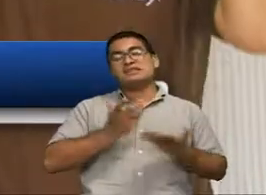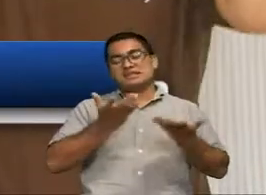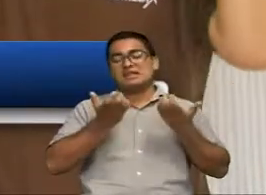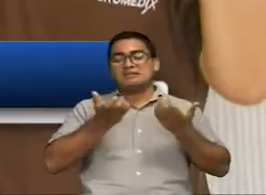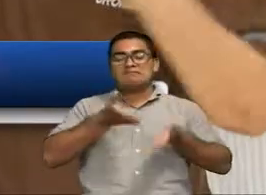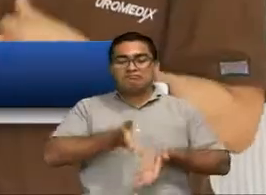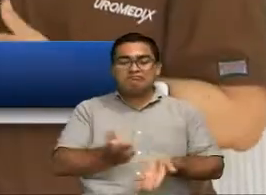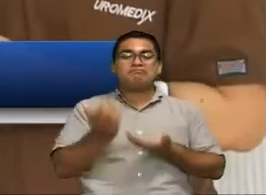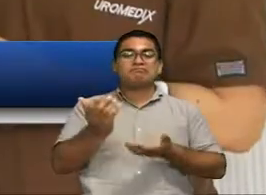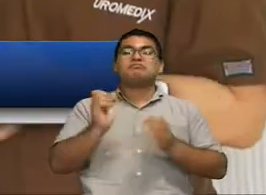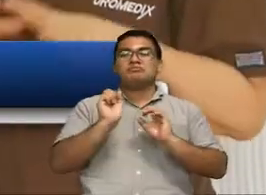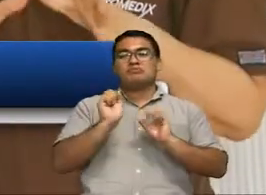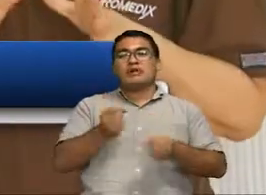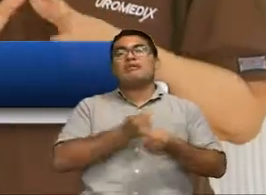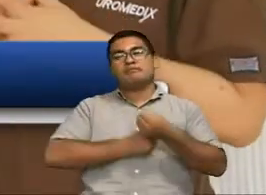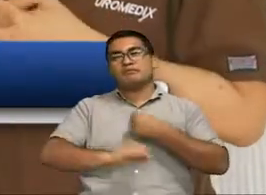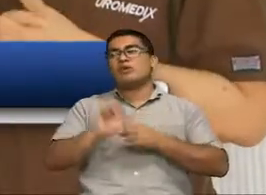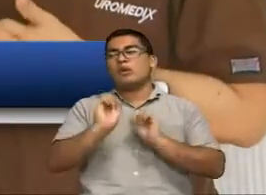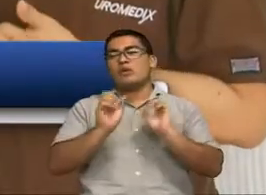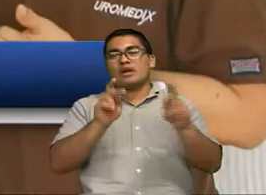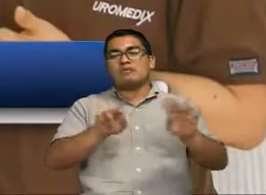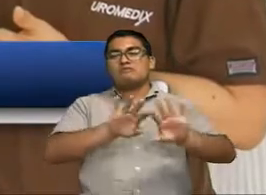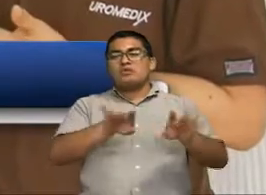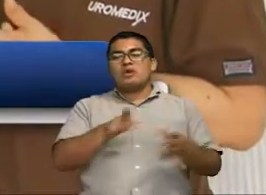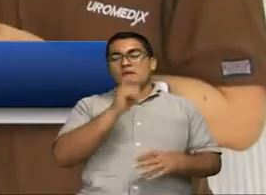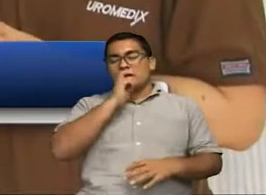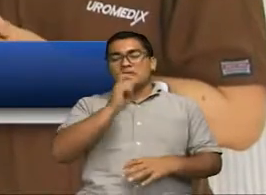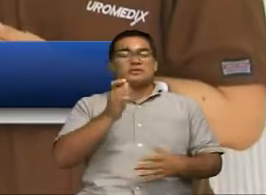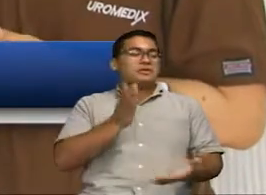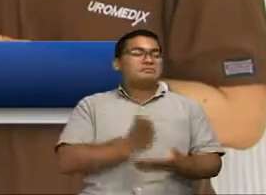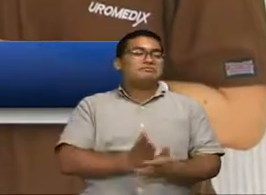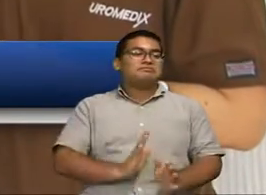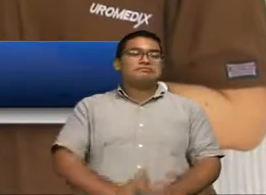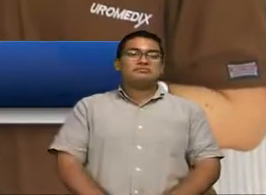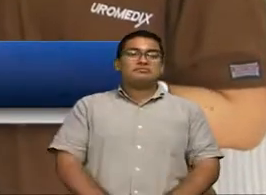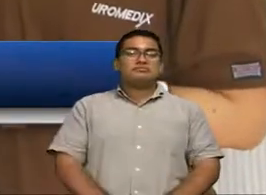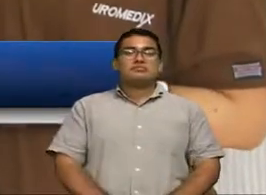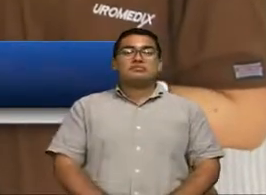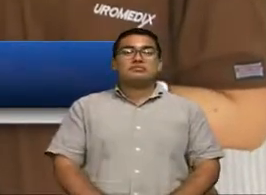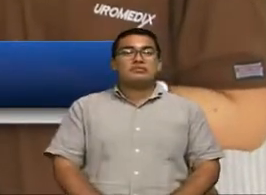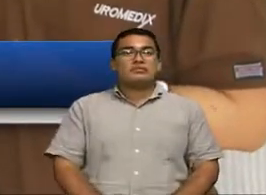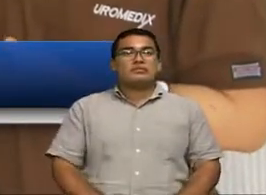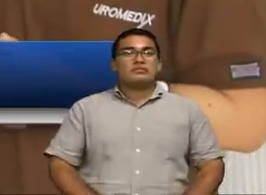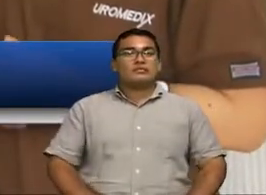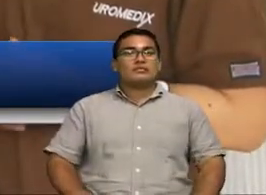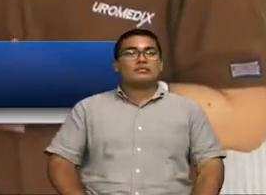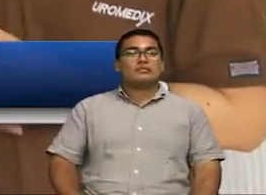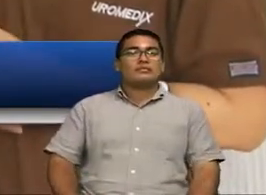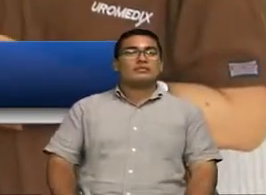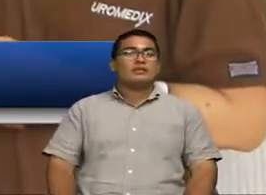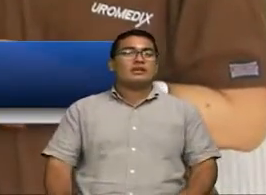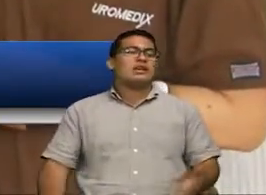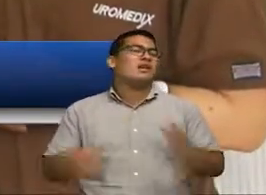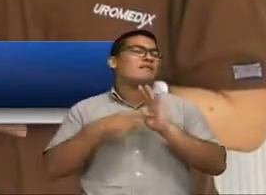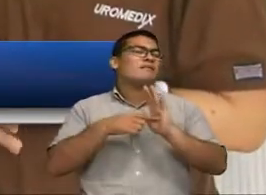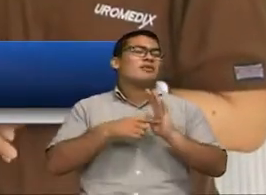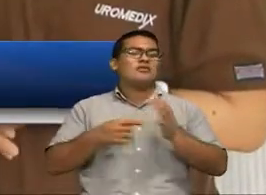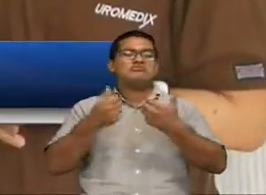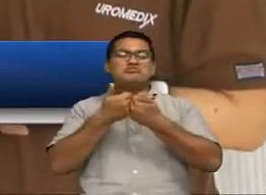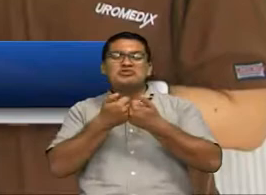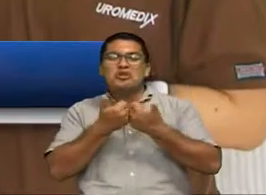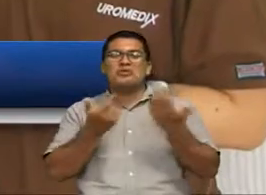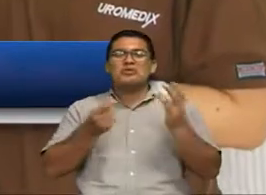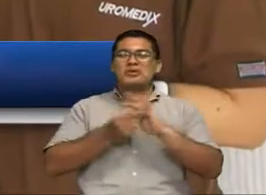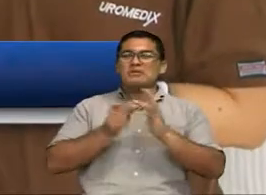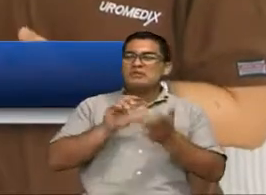así, entonces la llevamos como ellas nos digan. Ya, ahora, ¿y cuál ha sido la reacción de los acompañantes, de los